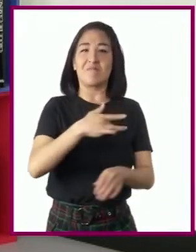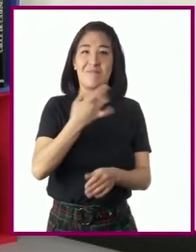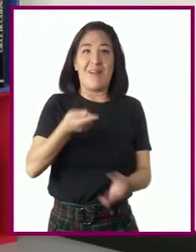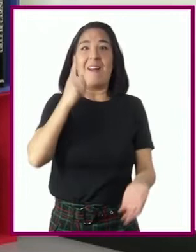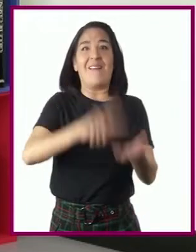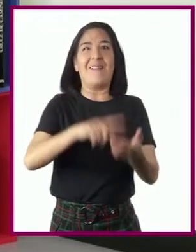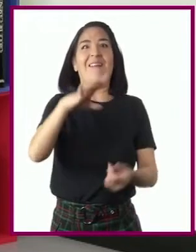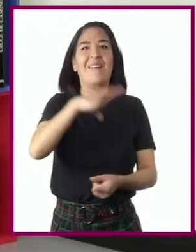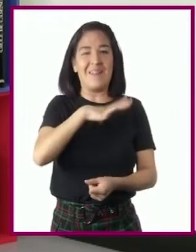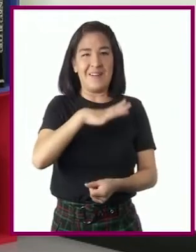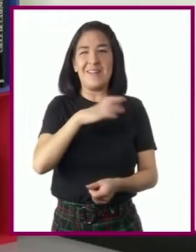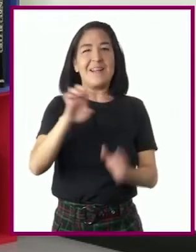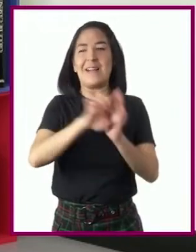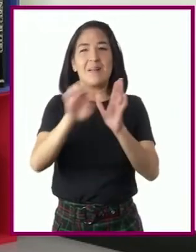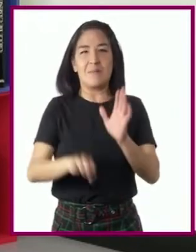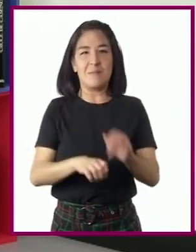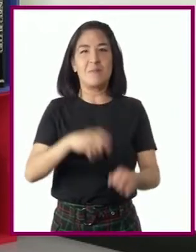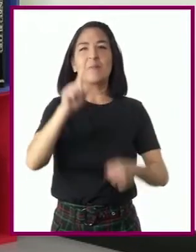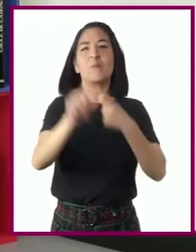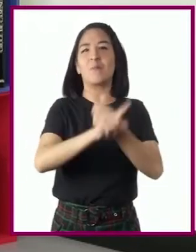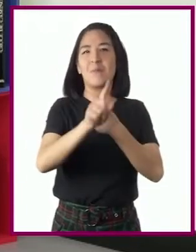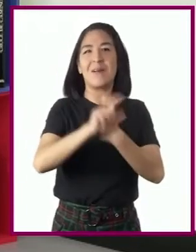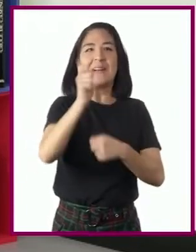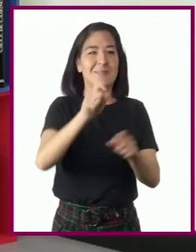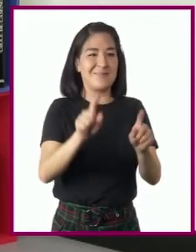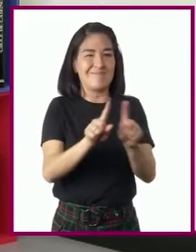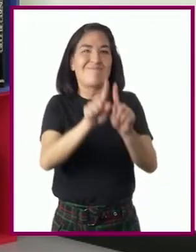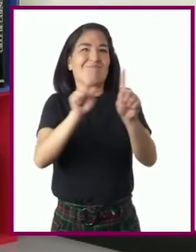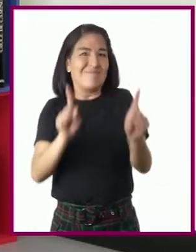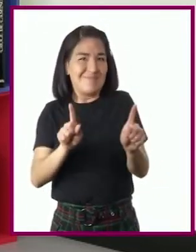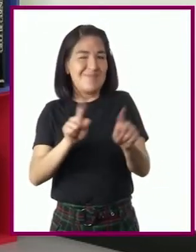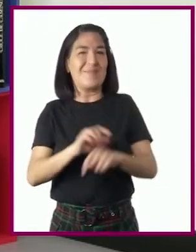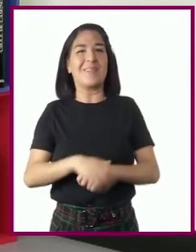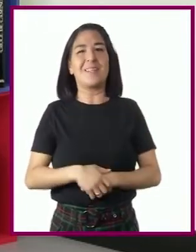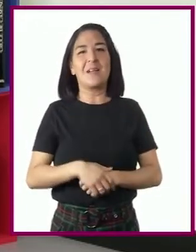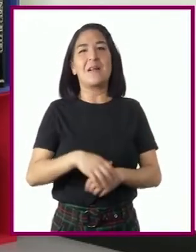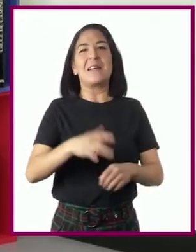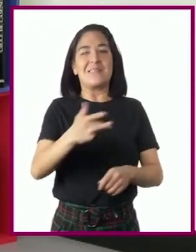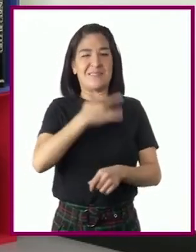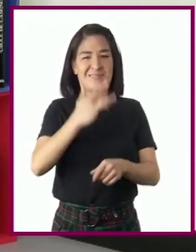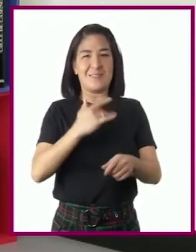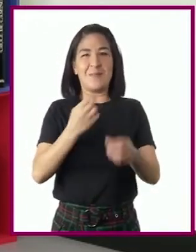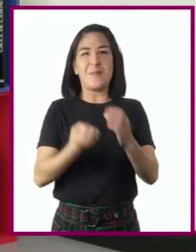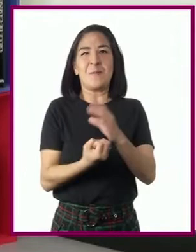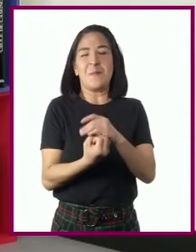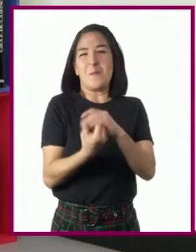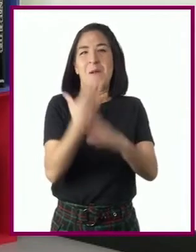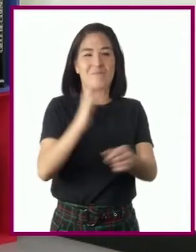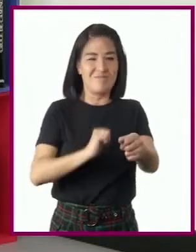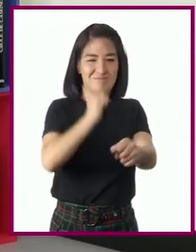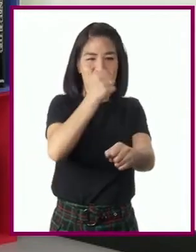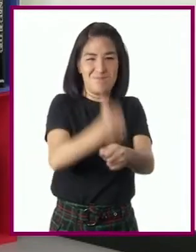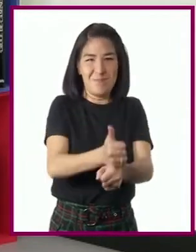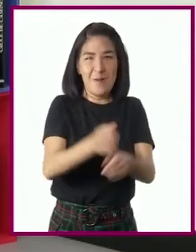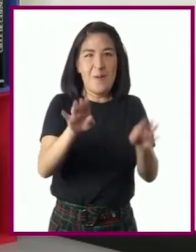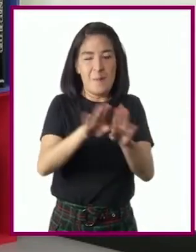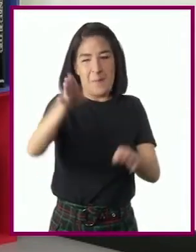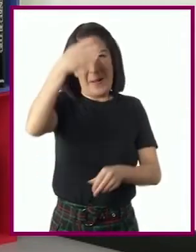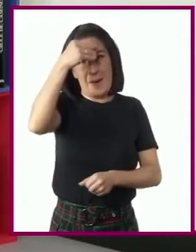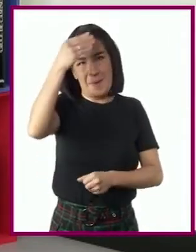por ejemplo, tener problemas por la distancia o adaptarnos a nuevas formas de aprender y